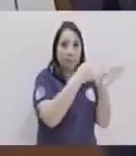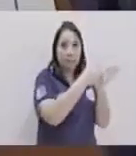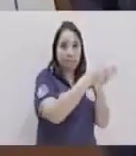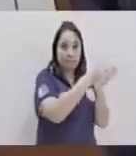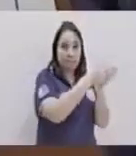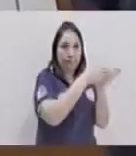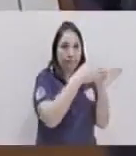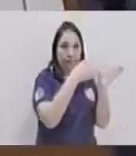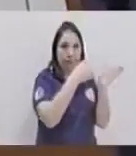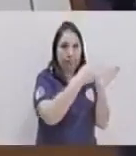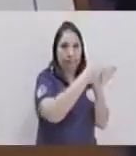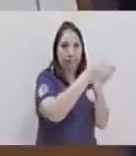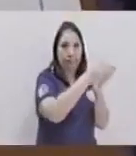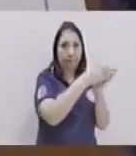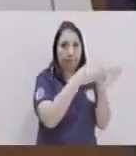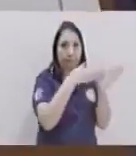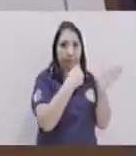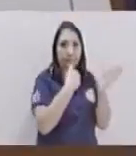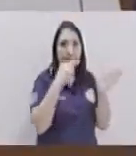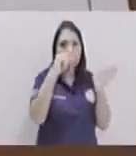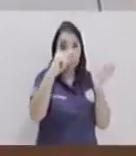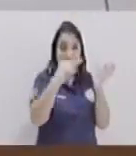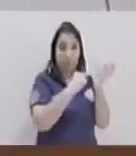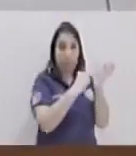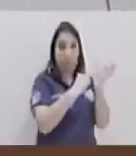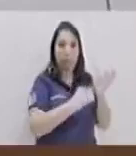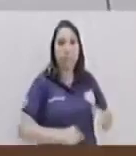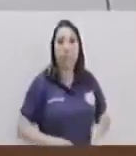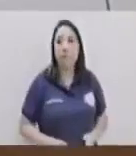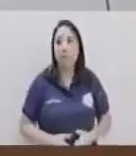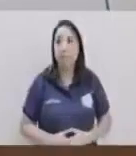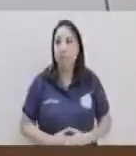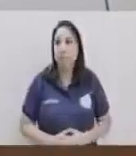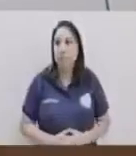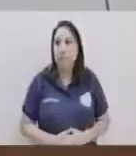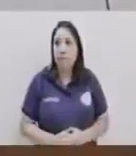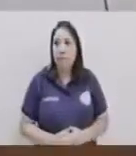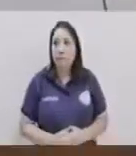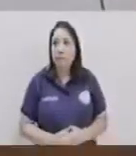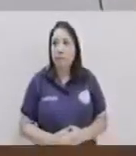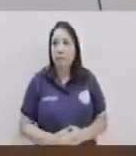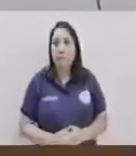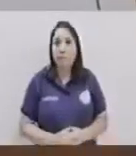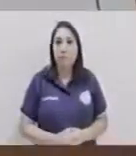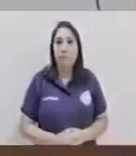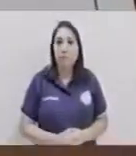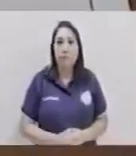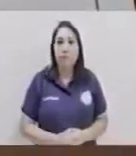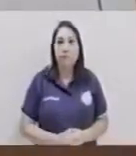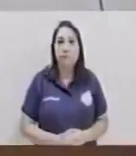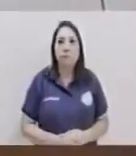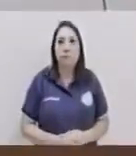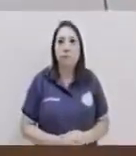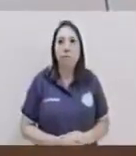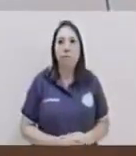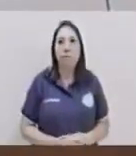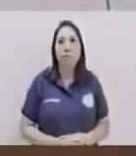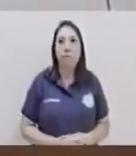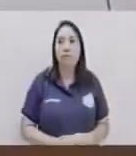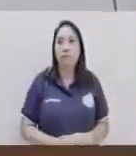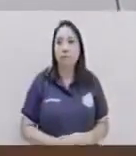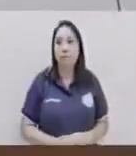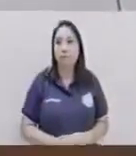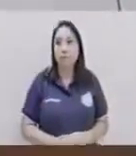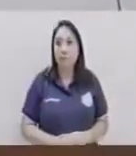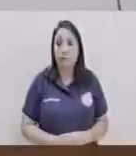ser visibles al espectador. Hay que tratar de ser bastante detallistas, me imagino. Sí.